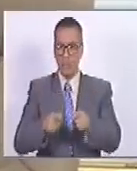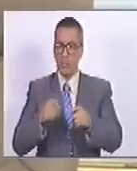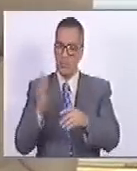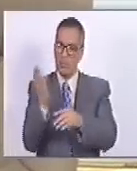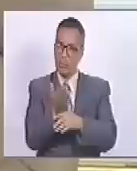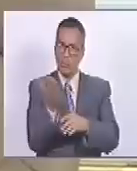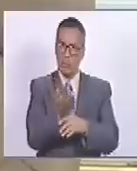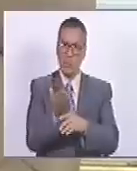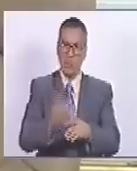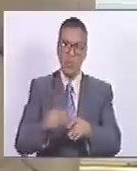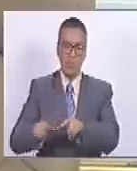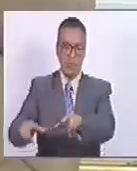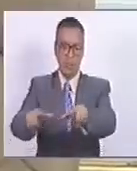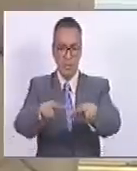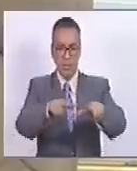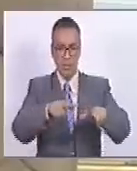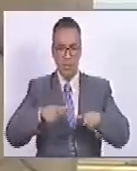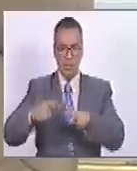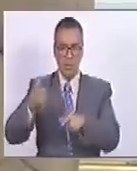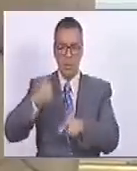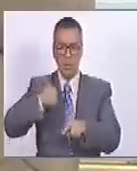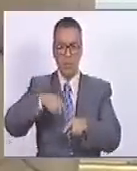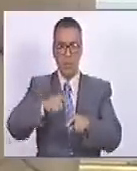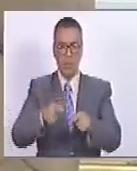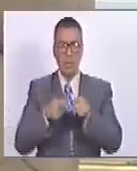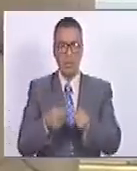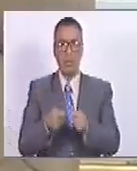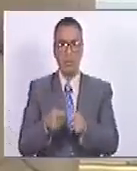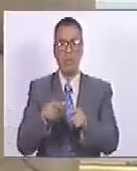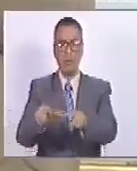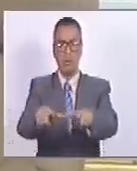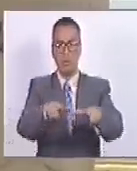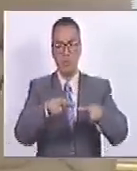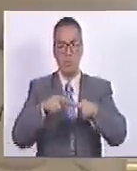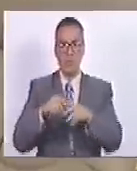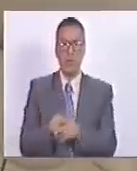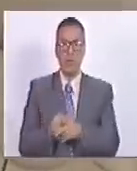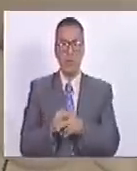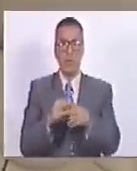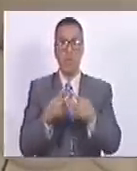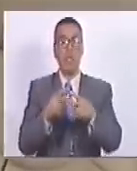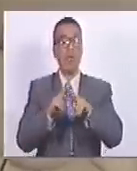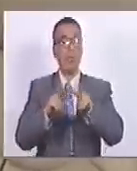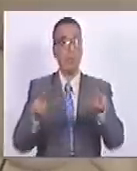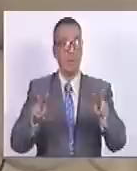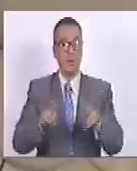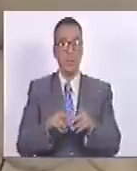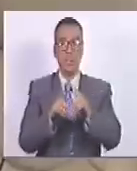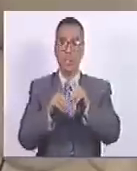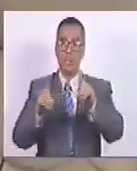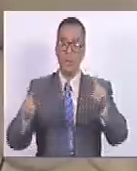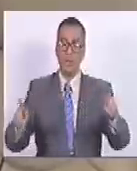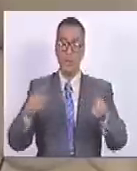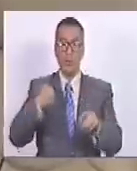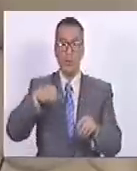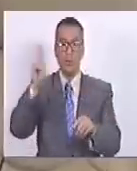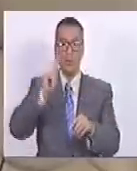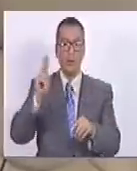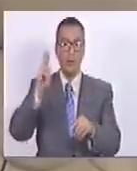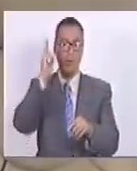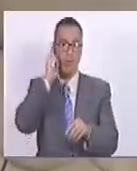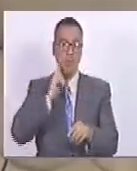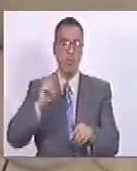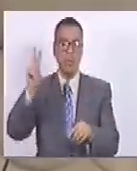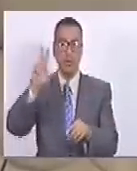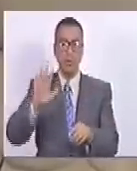agredir la soberanía, la indemnidad territorial, la paz y la independencia de la República